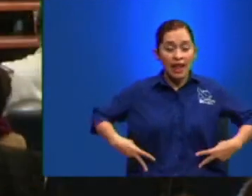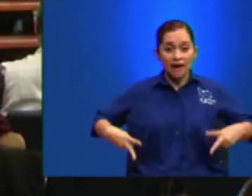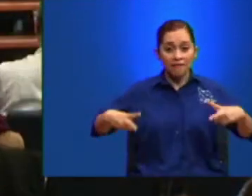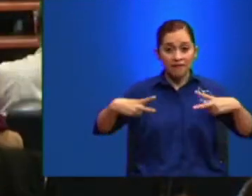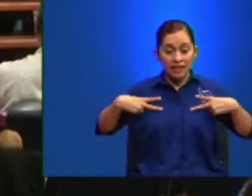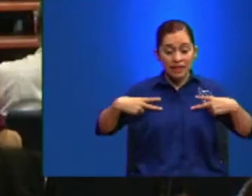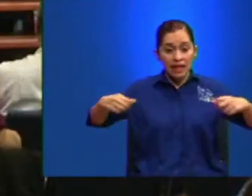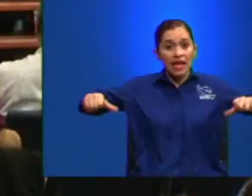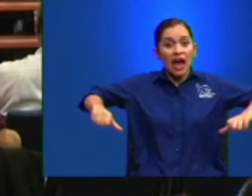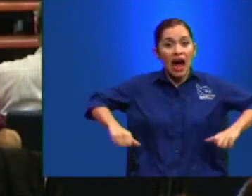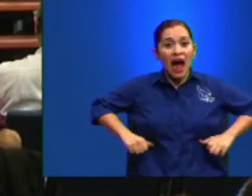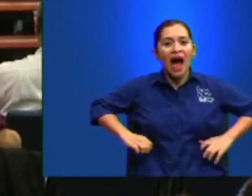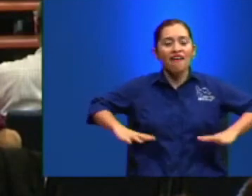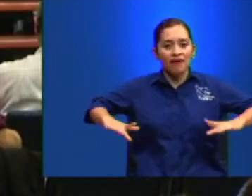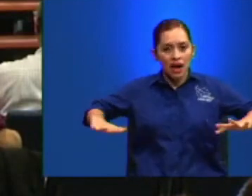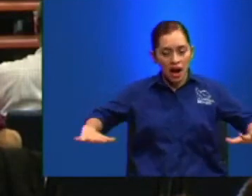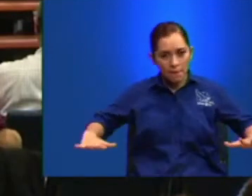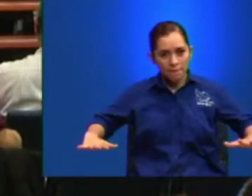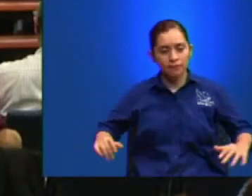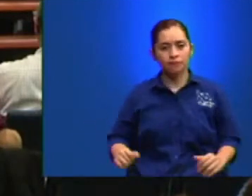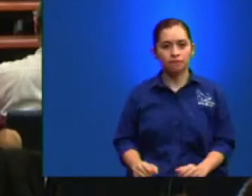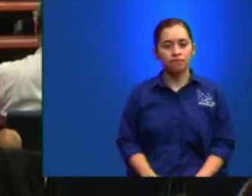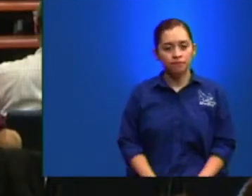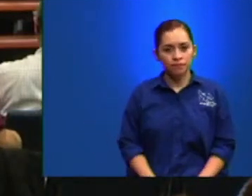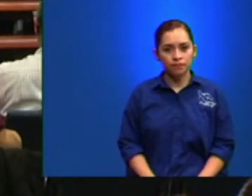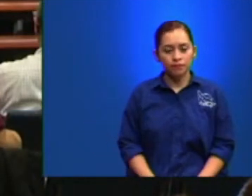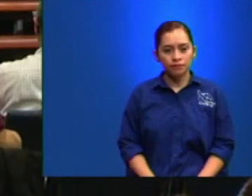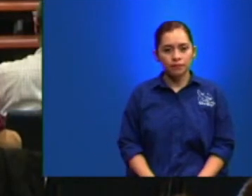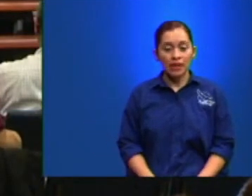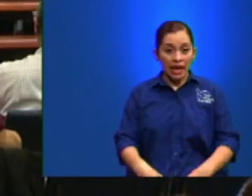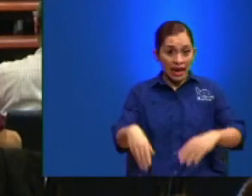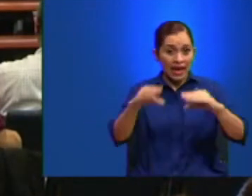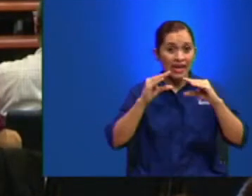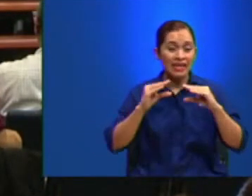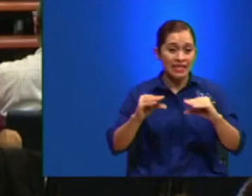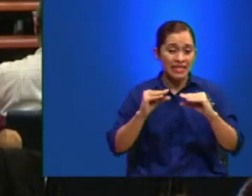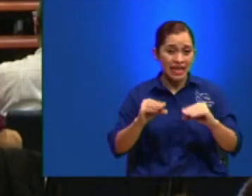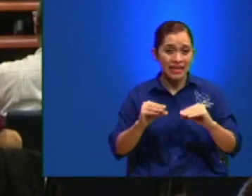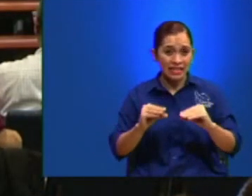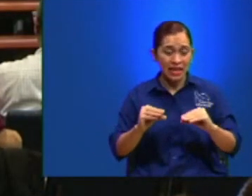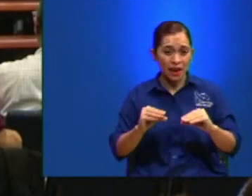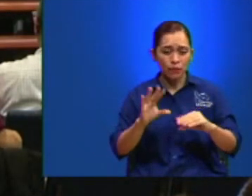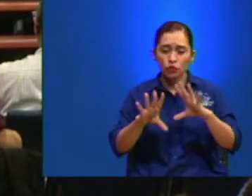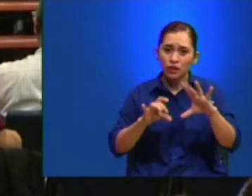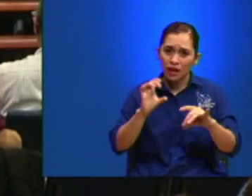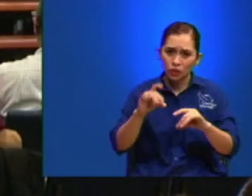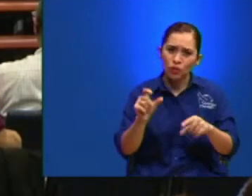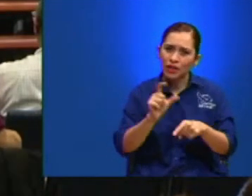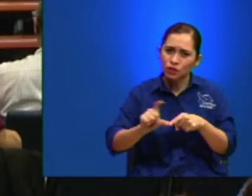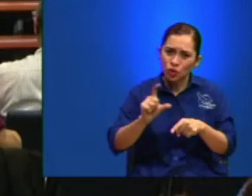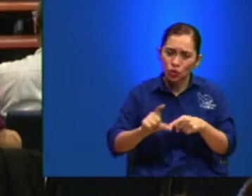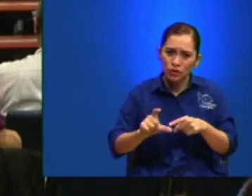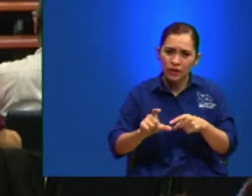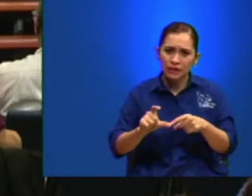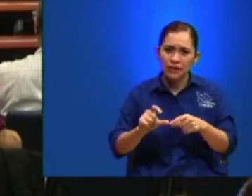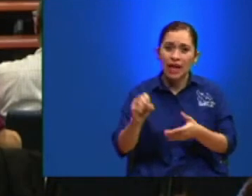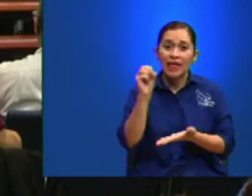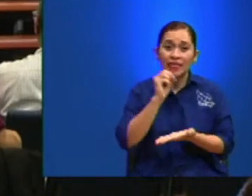abraham más que la vida de abraham pues enseñamos algunas cosas de las obras de abraham